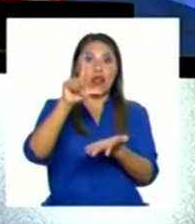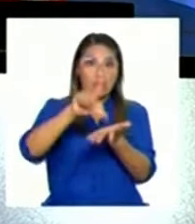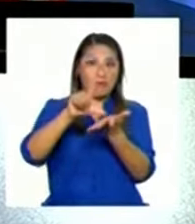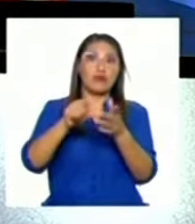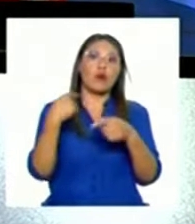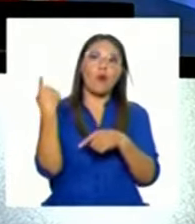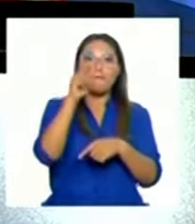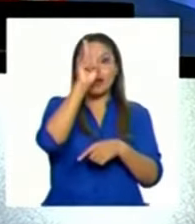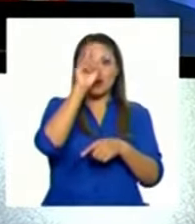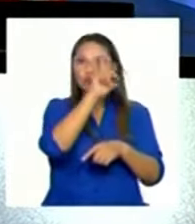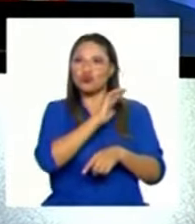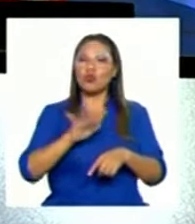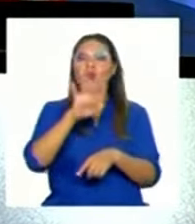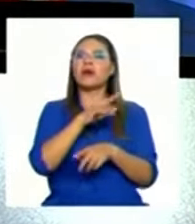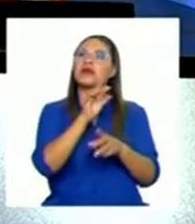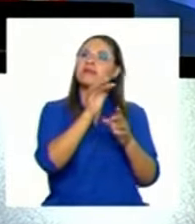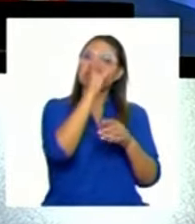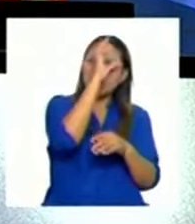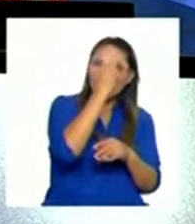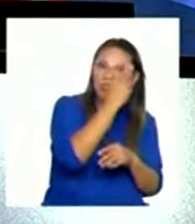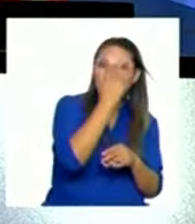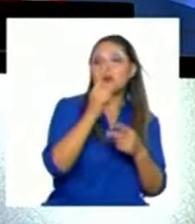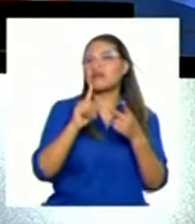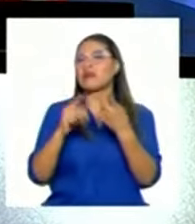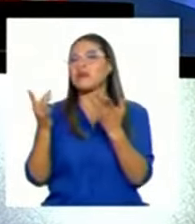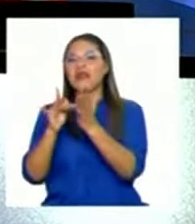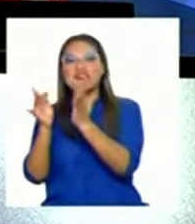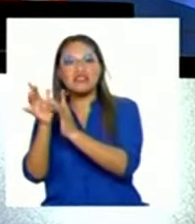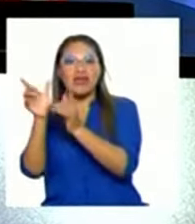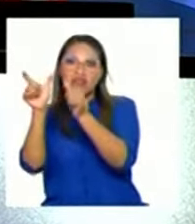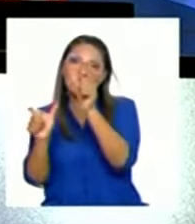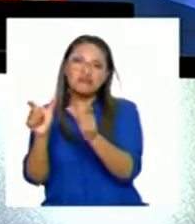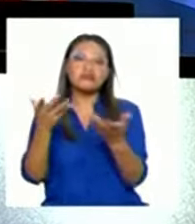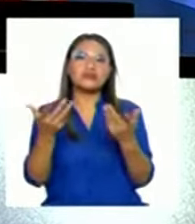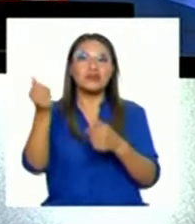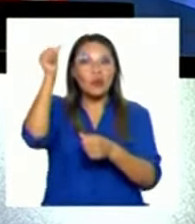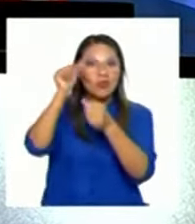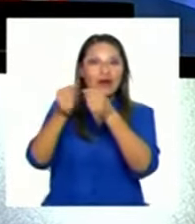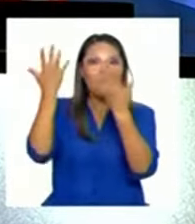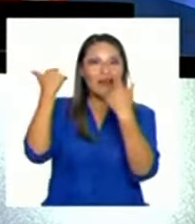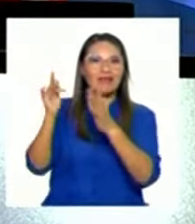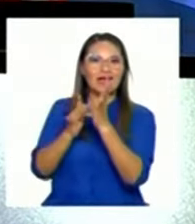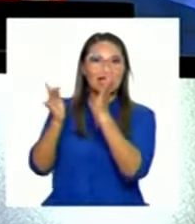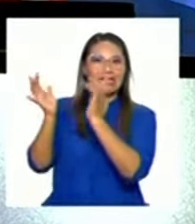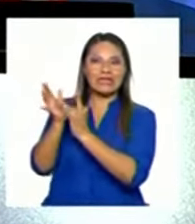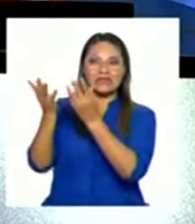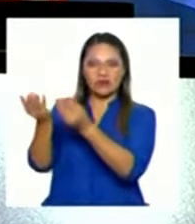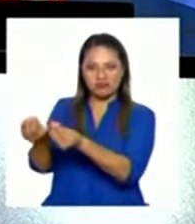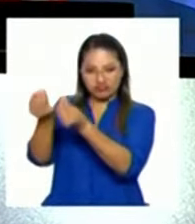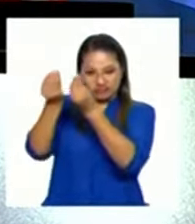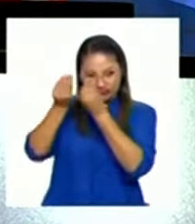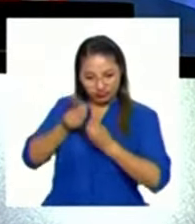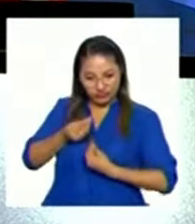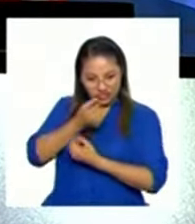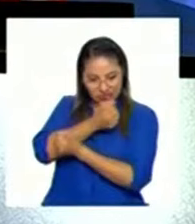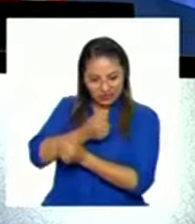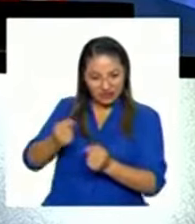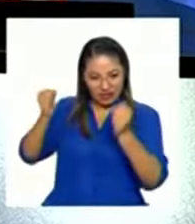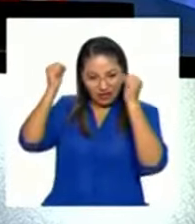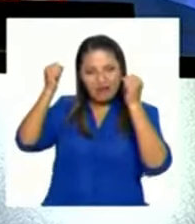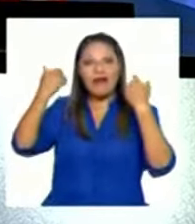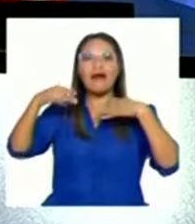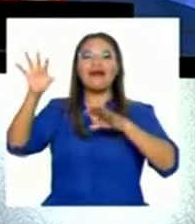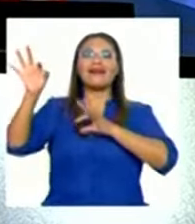sino sobre todo exaltar, ¿no?, la importancia de ese sacrificio que en su momento se hizo, por el cual, ¿no?, nosotros estamos salvos. Así que muy bien